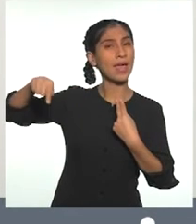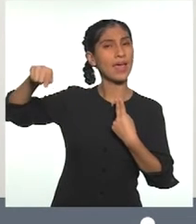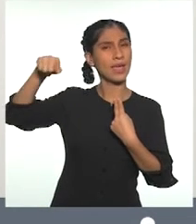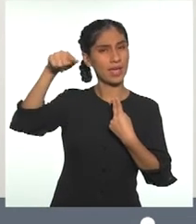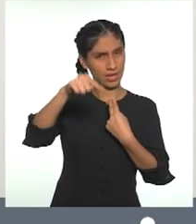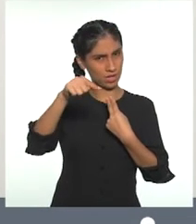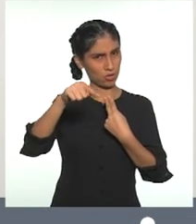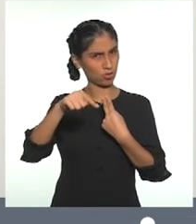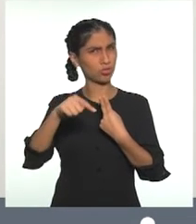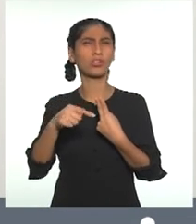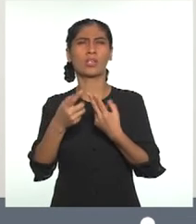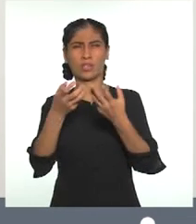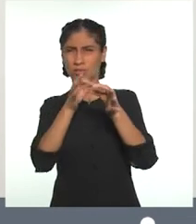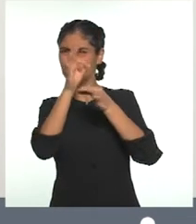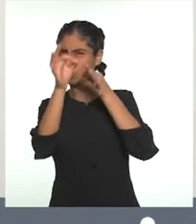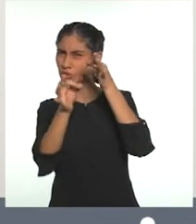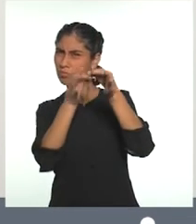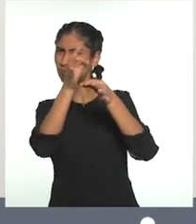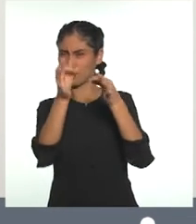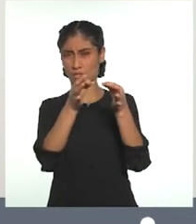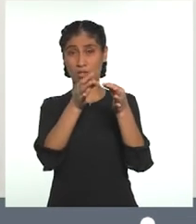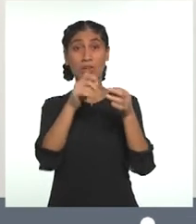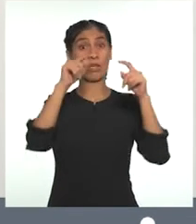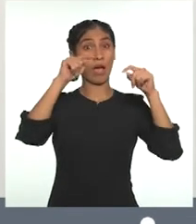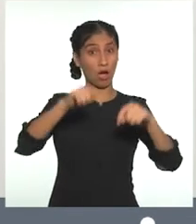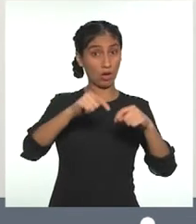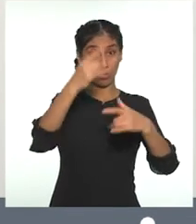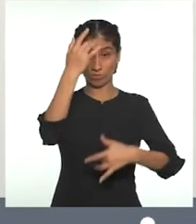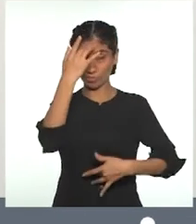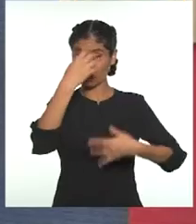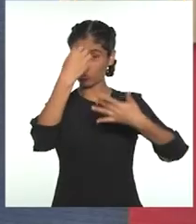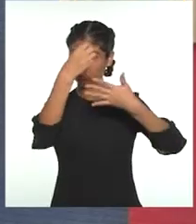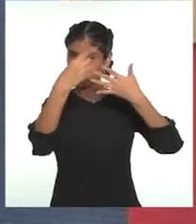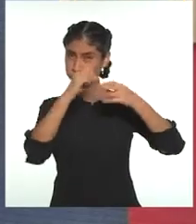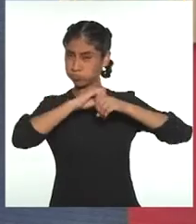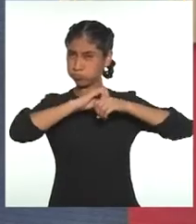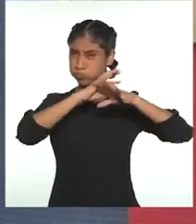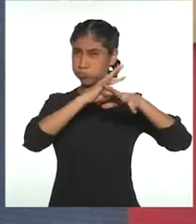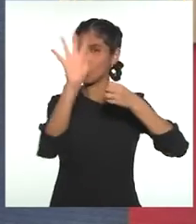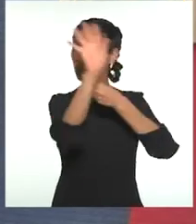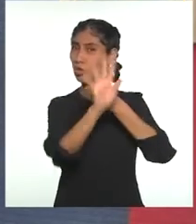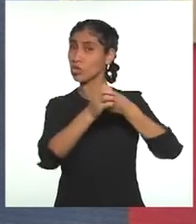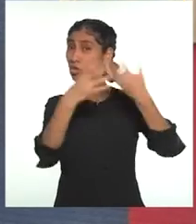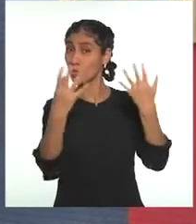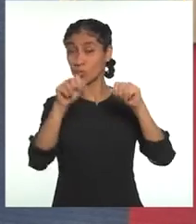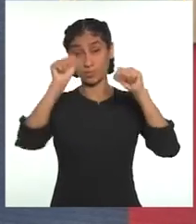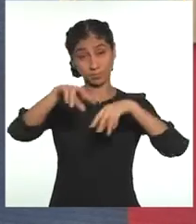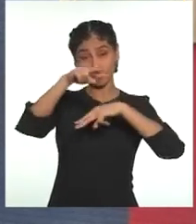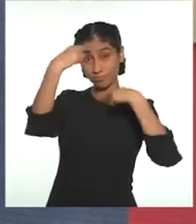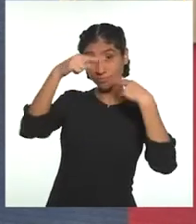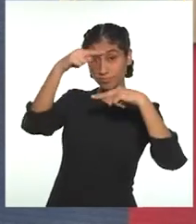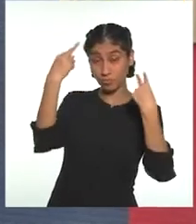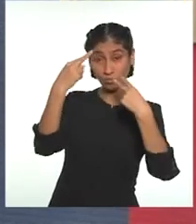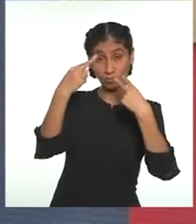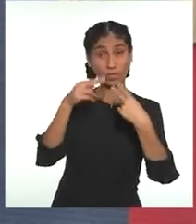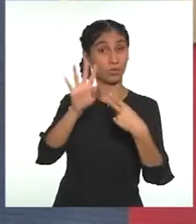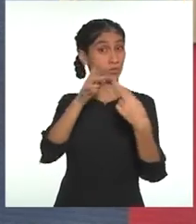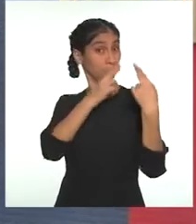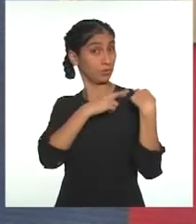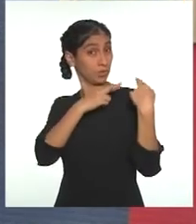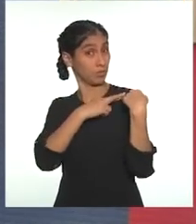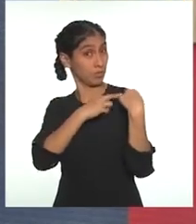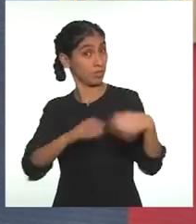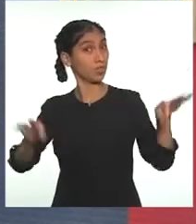la difusión de medidas preventivas frente a las pandemias? Los medios de comunicación cumplen un papel importante,